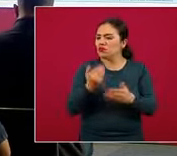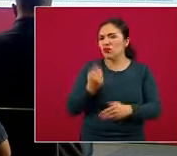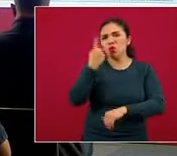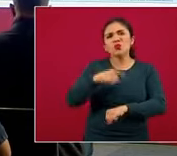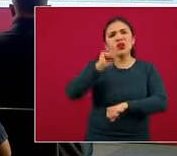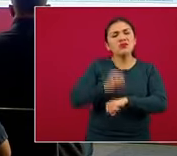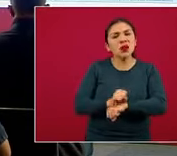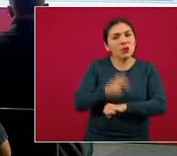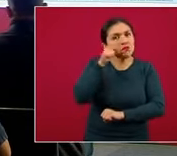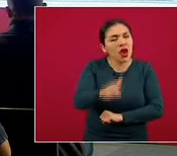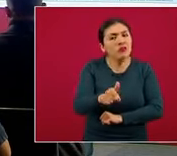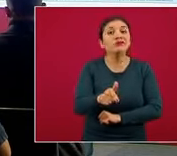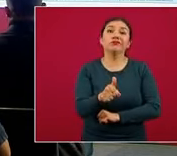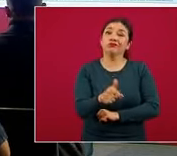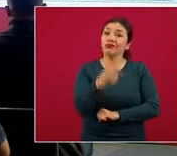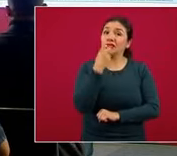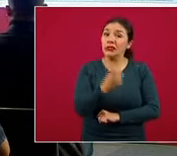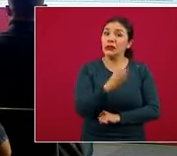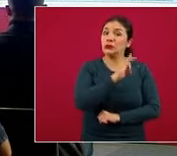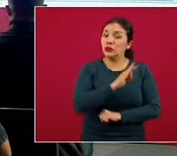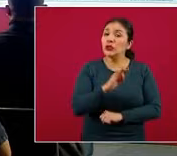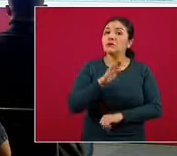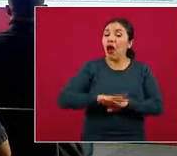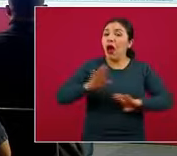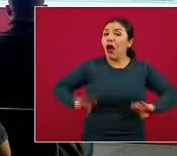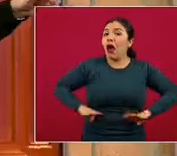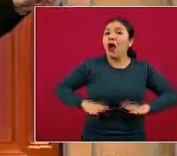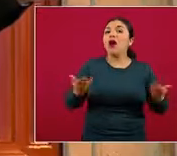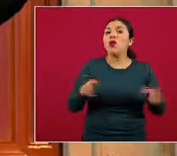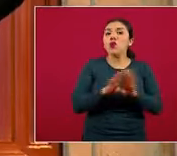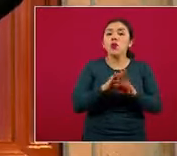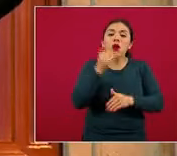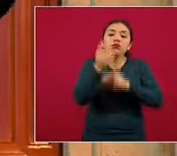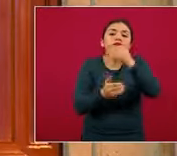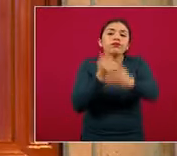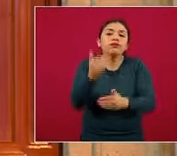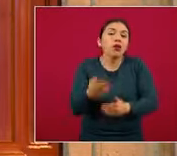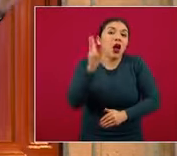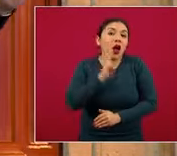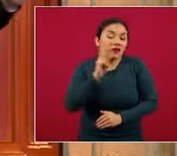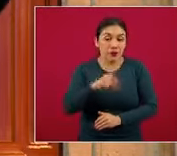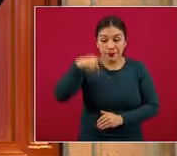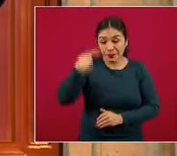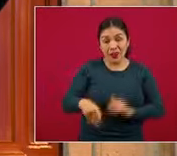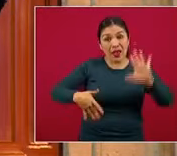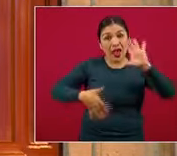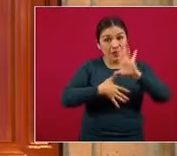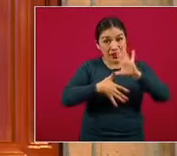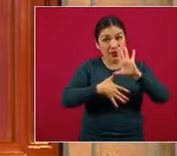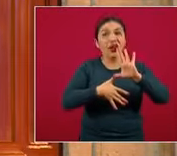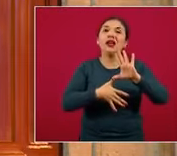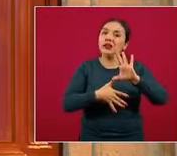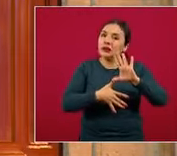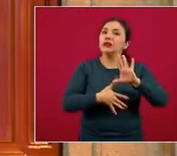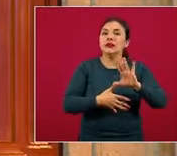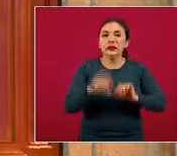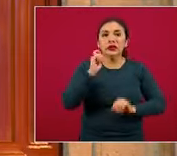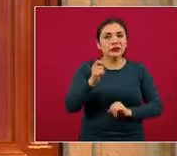semana, lo cual pudiera generar también esta tendencia en las siguientes. En el caso de América, estamos en